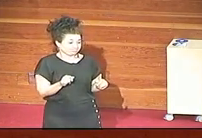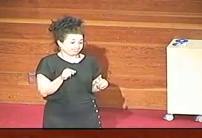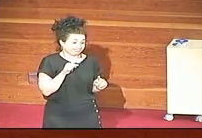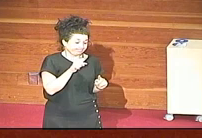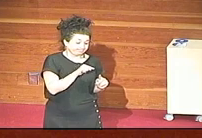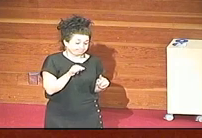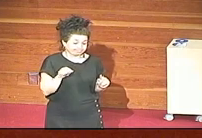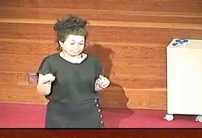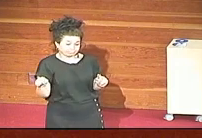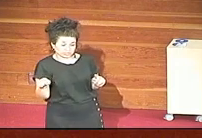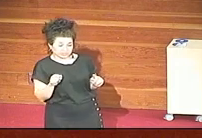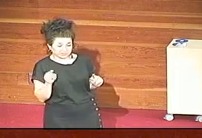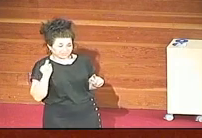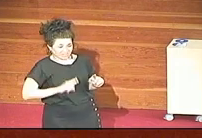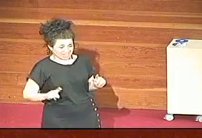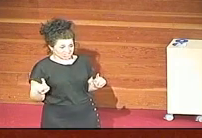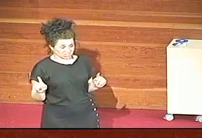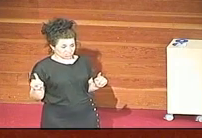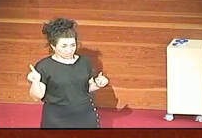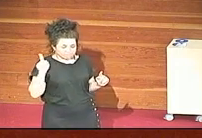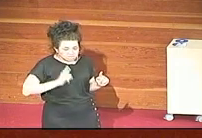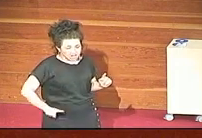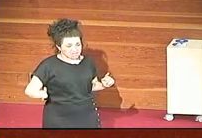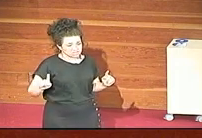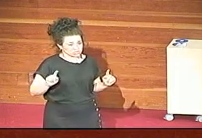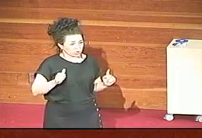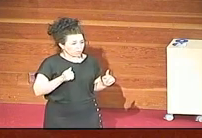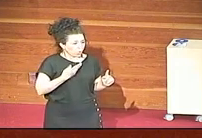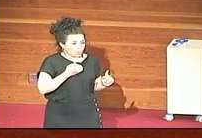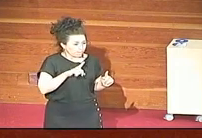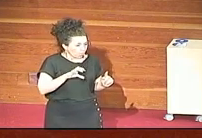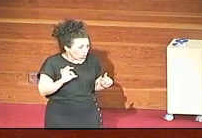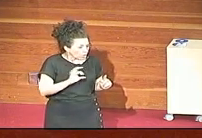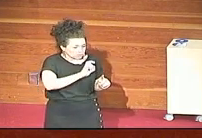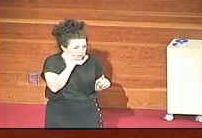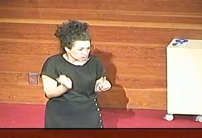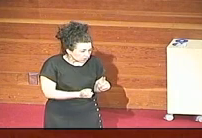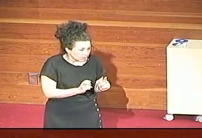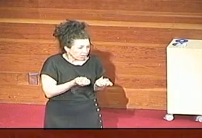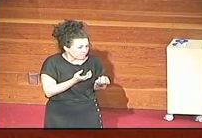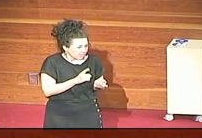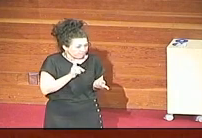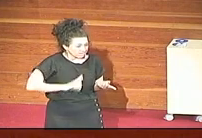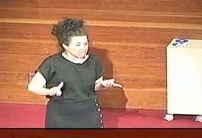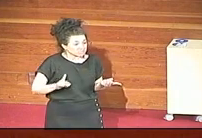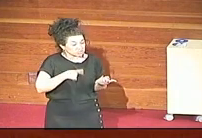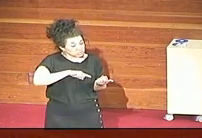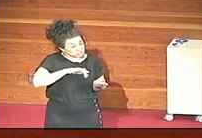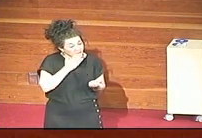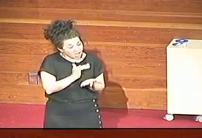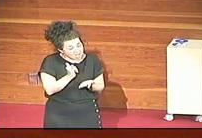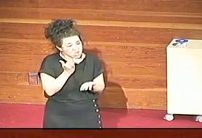que aquellos son face news que es que son bulos y de todo entonces bueno pues tenemos un curso para ellos para